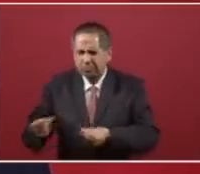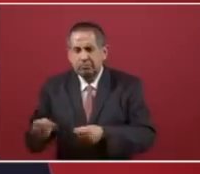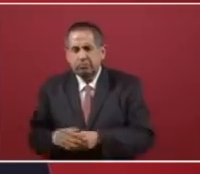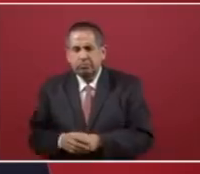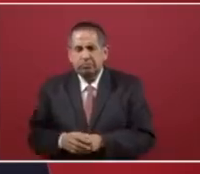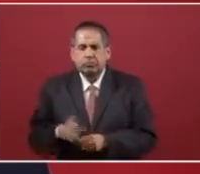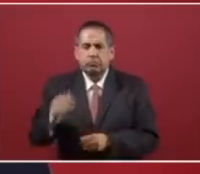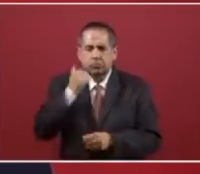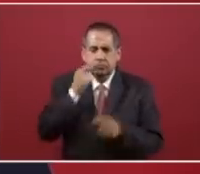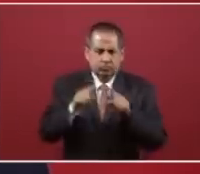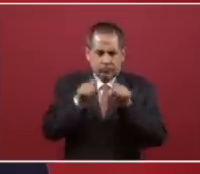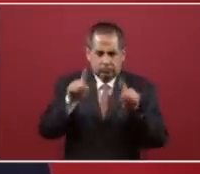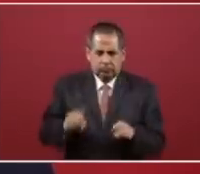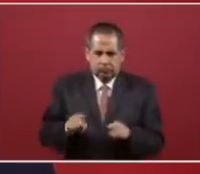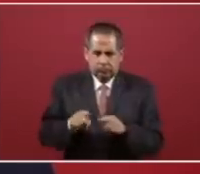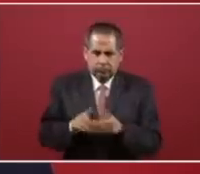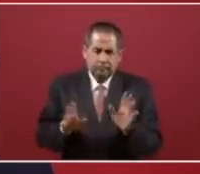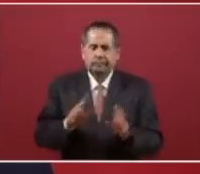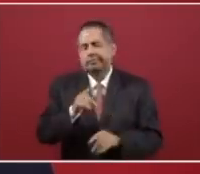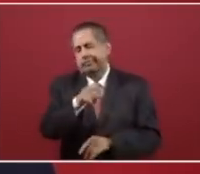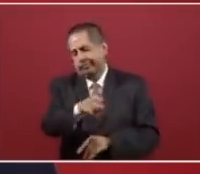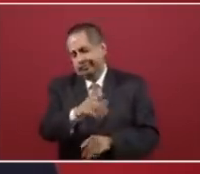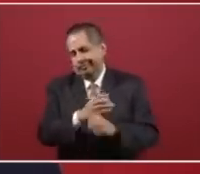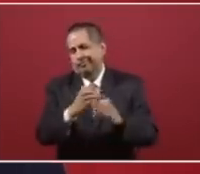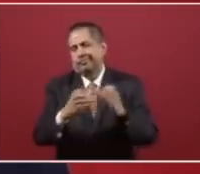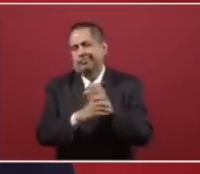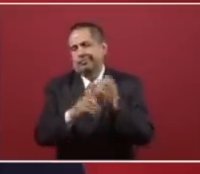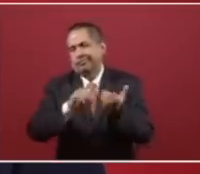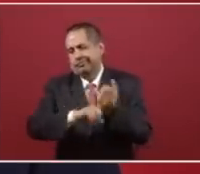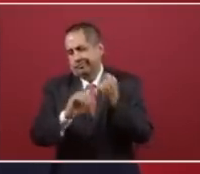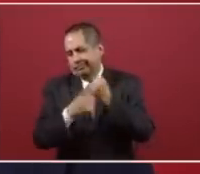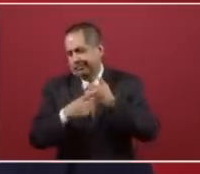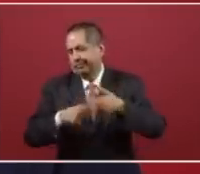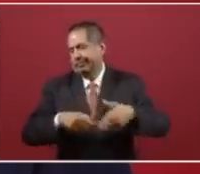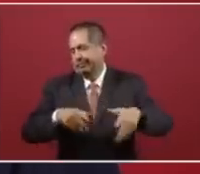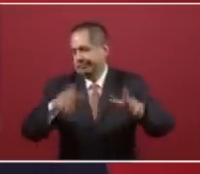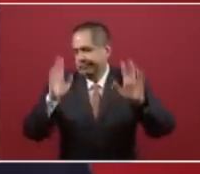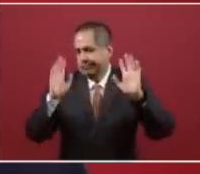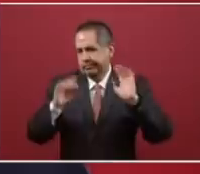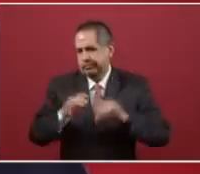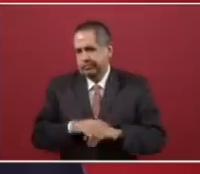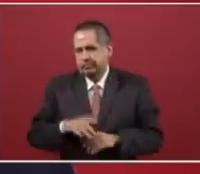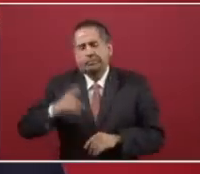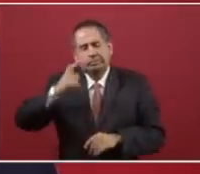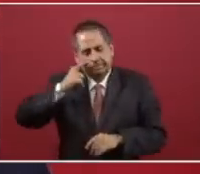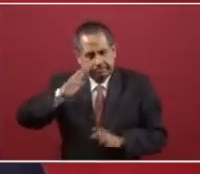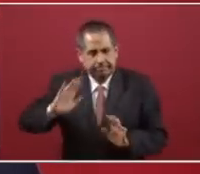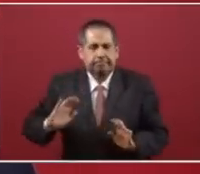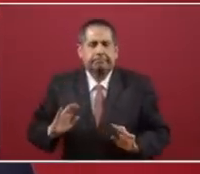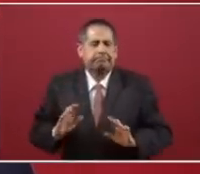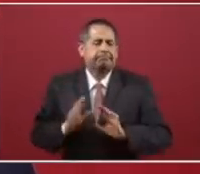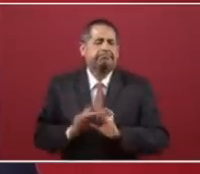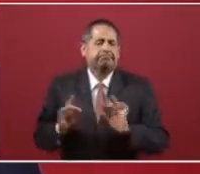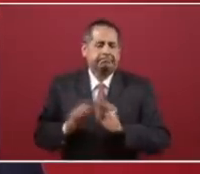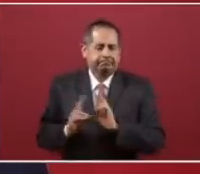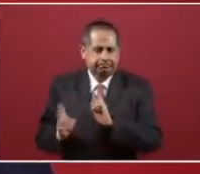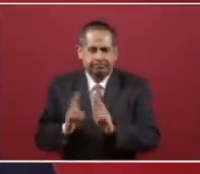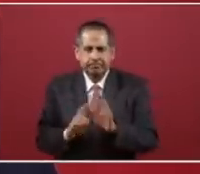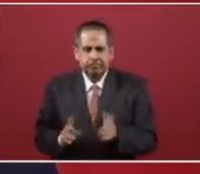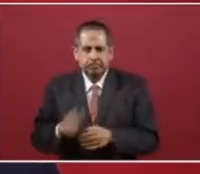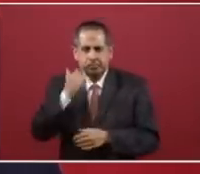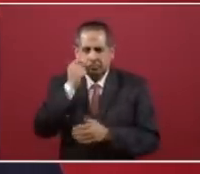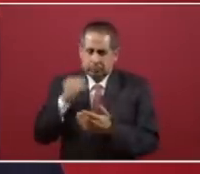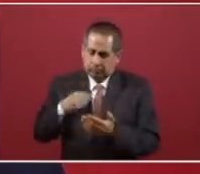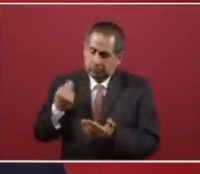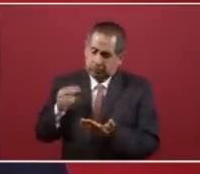boleta ustedes ese es otro tipo de cosas bueno pues ya vamos a verlo si ya no tienen que